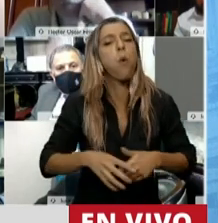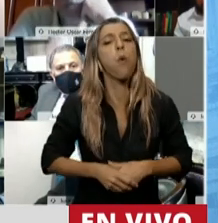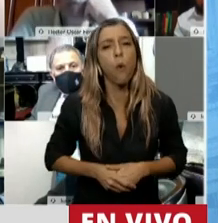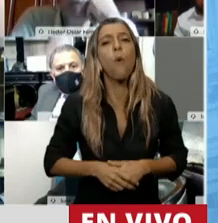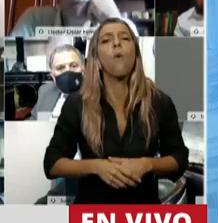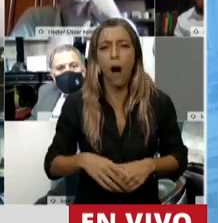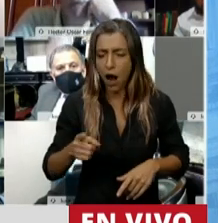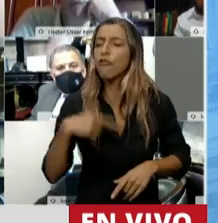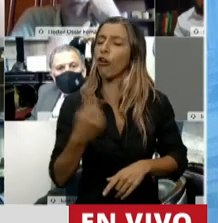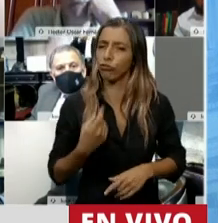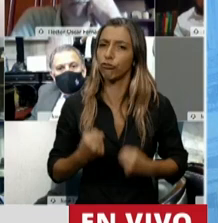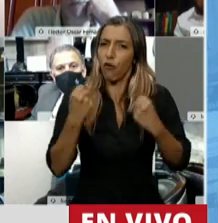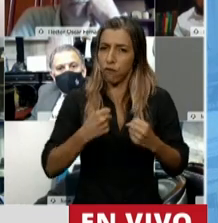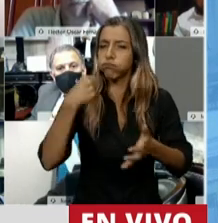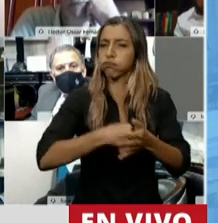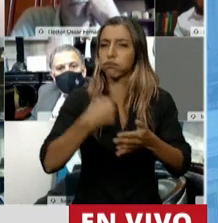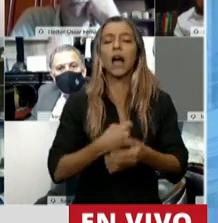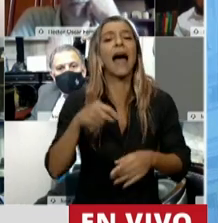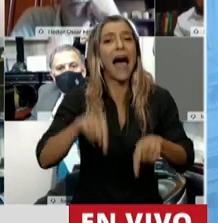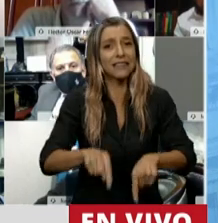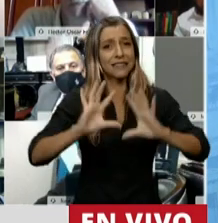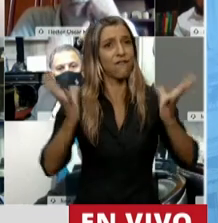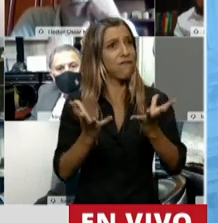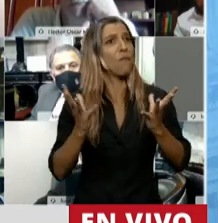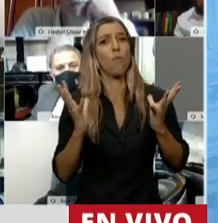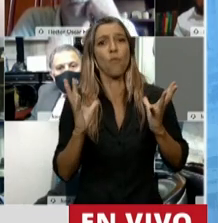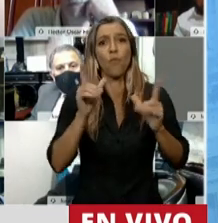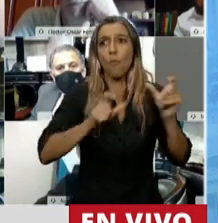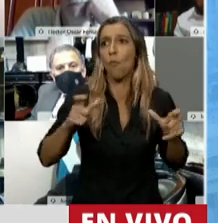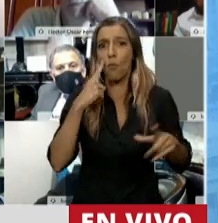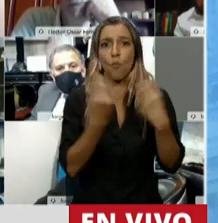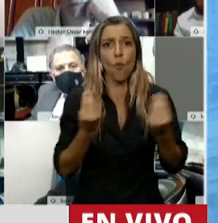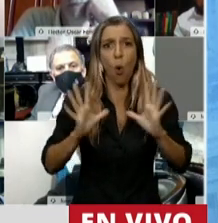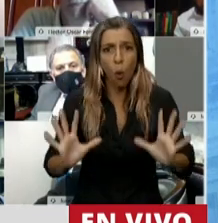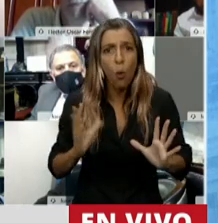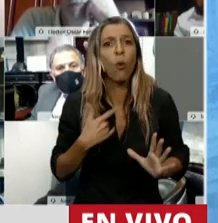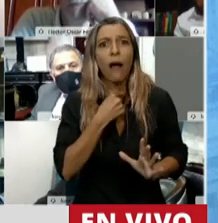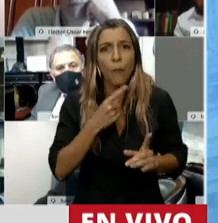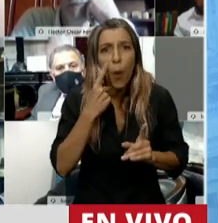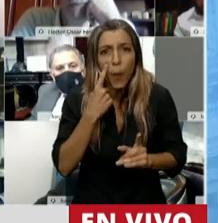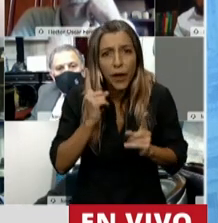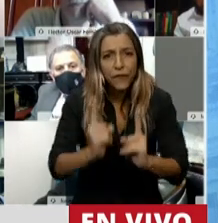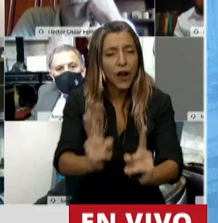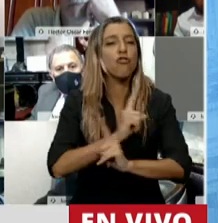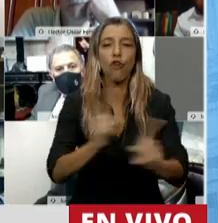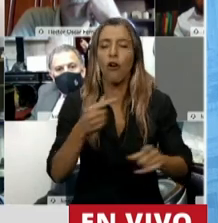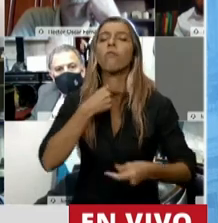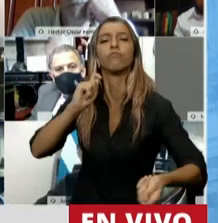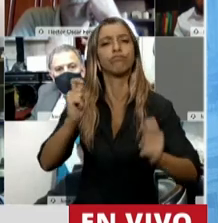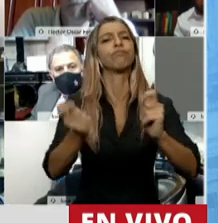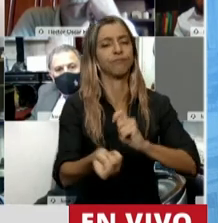Nosotros tampoco queremos ser más esta humanidad. Vamos a transformarlo todo. Pero decía que esto se debate con todos los sectores y en